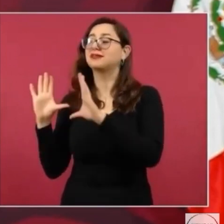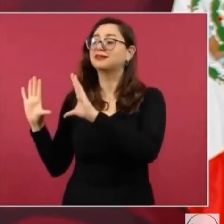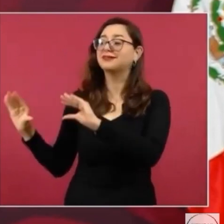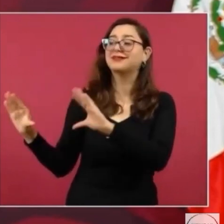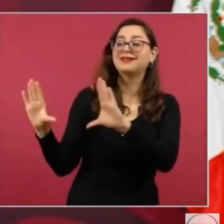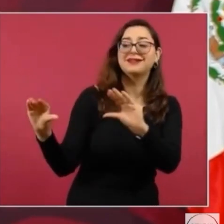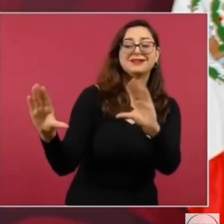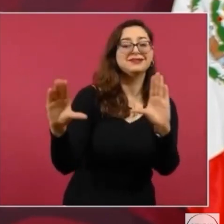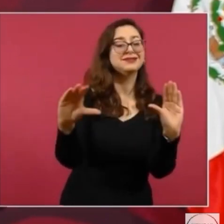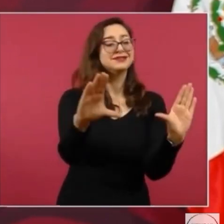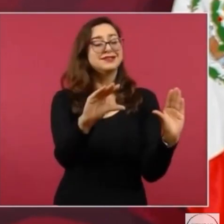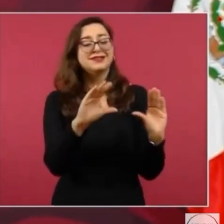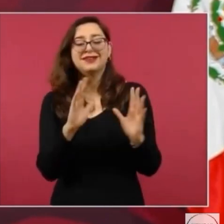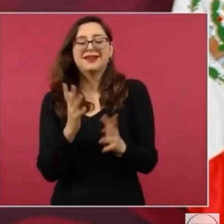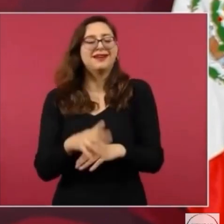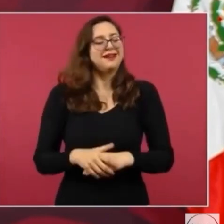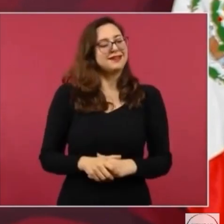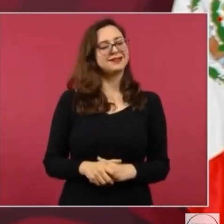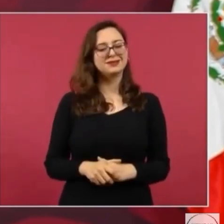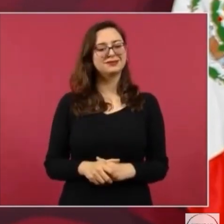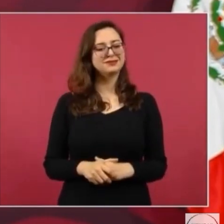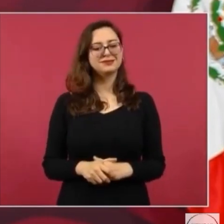Y con toda franqueza